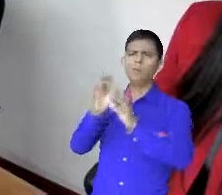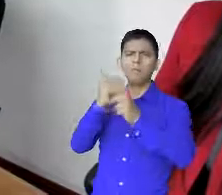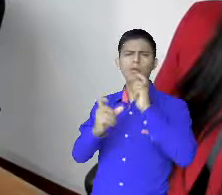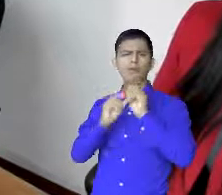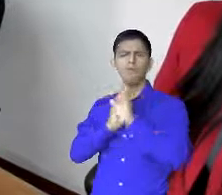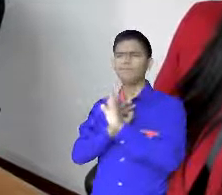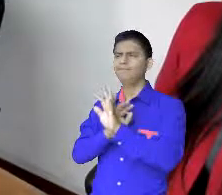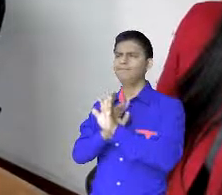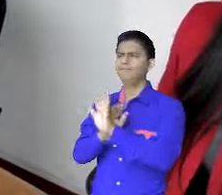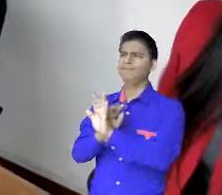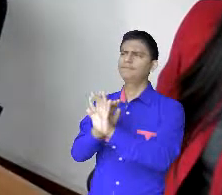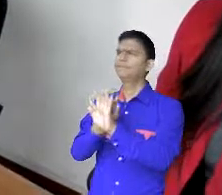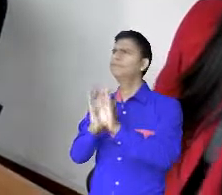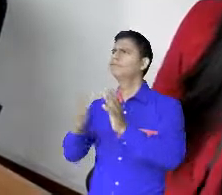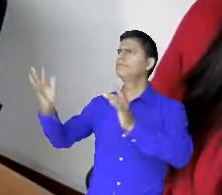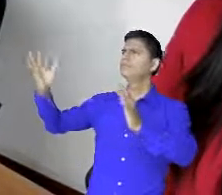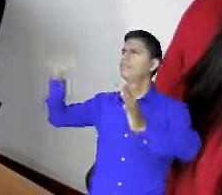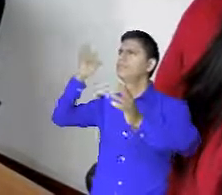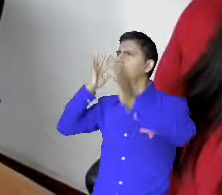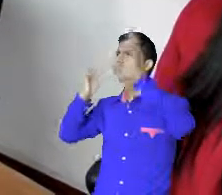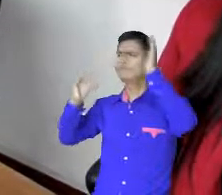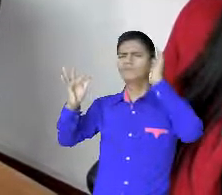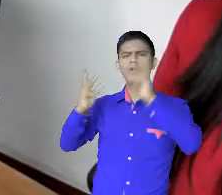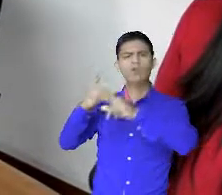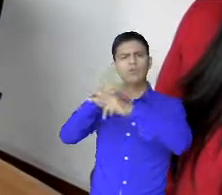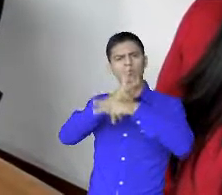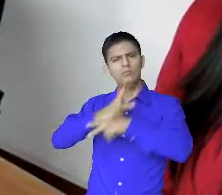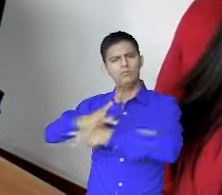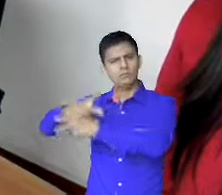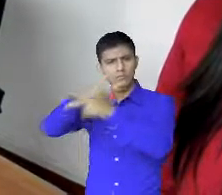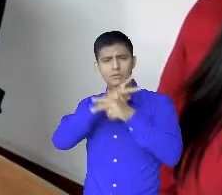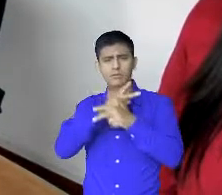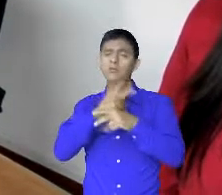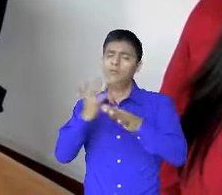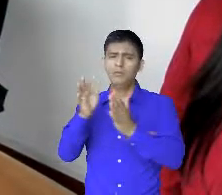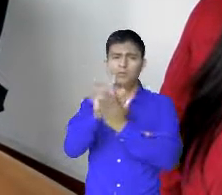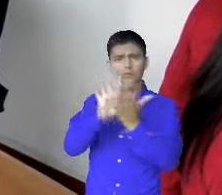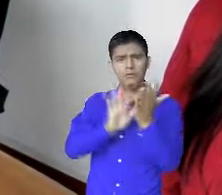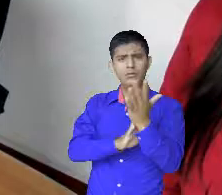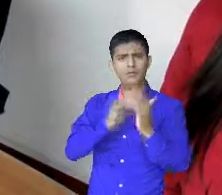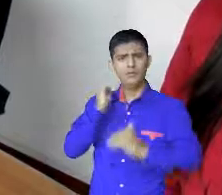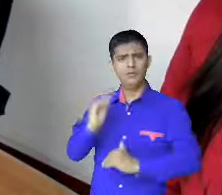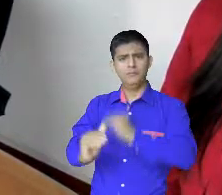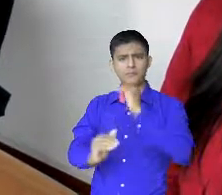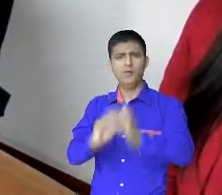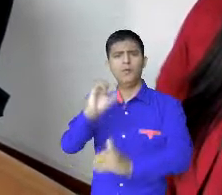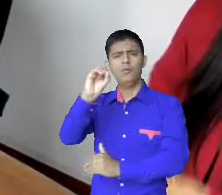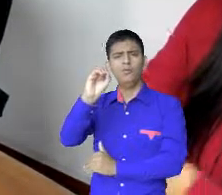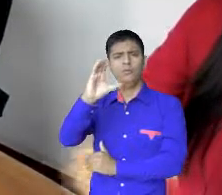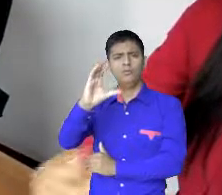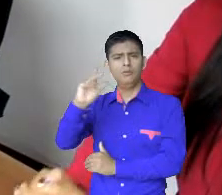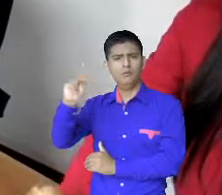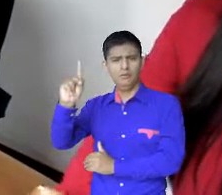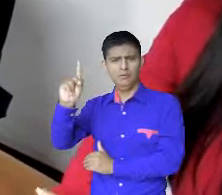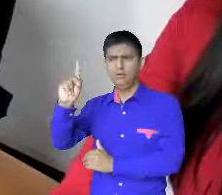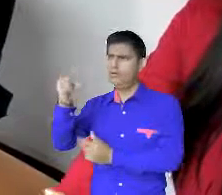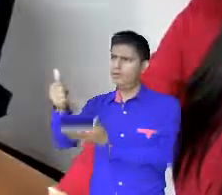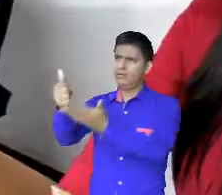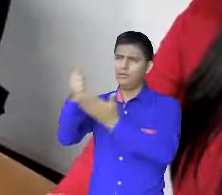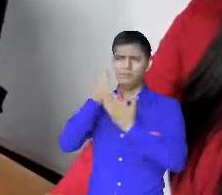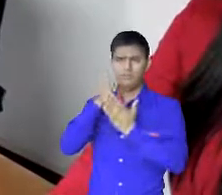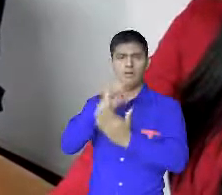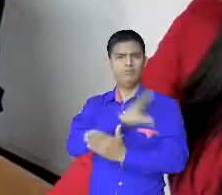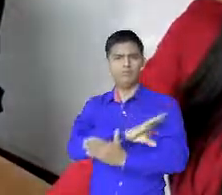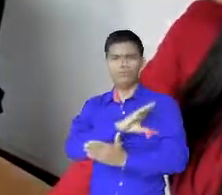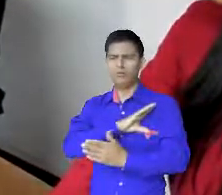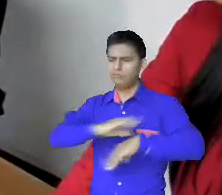parte de conservación, más que todo. Este es un proyecto que fue gracias a los CEPEM, que el municipio